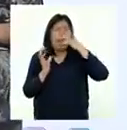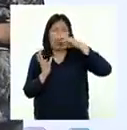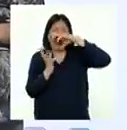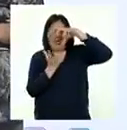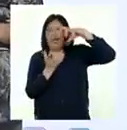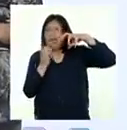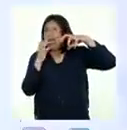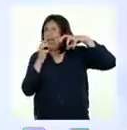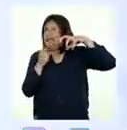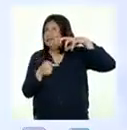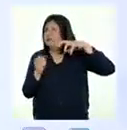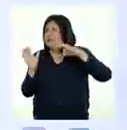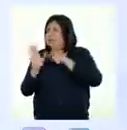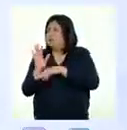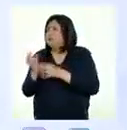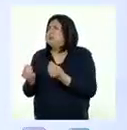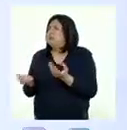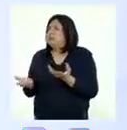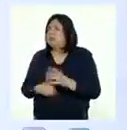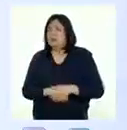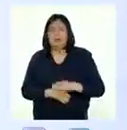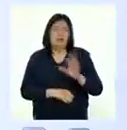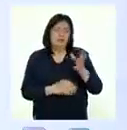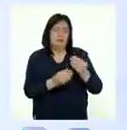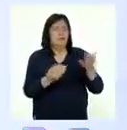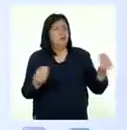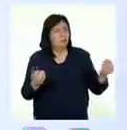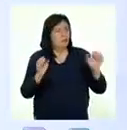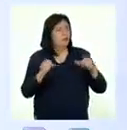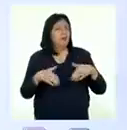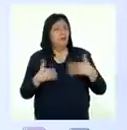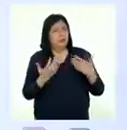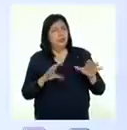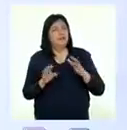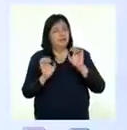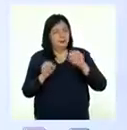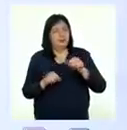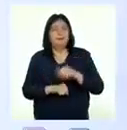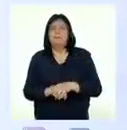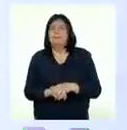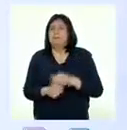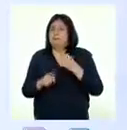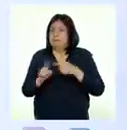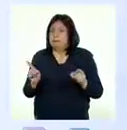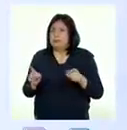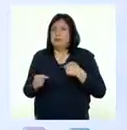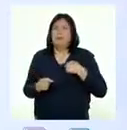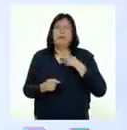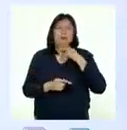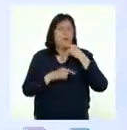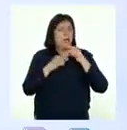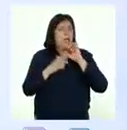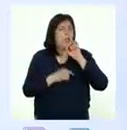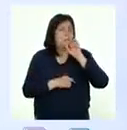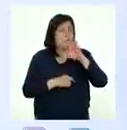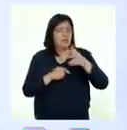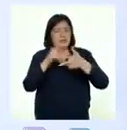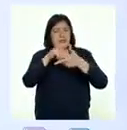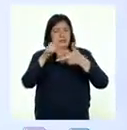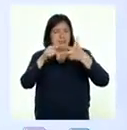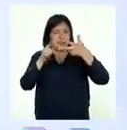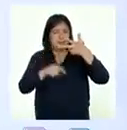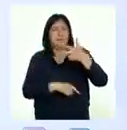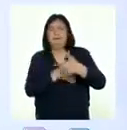global? Bueno, son muchas las acciones que podemos hacer, pero te voy a mencionar 3